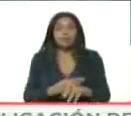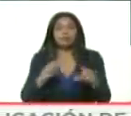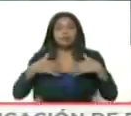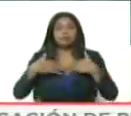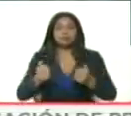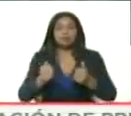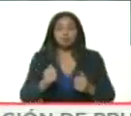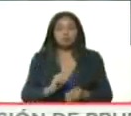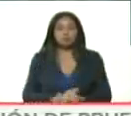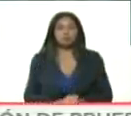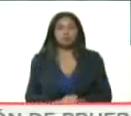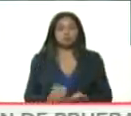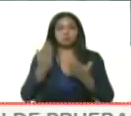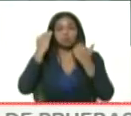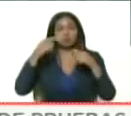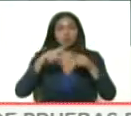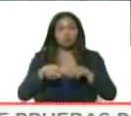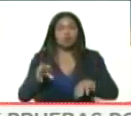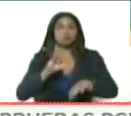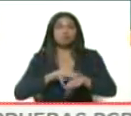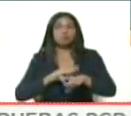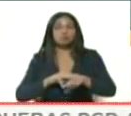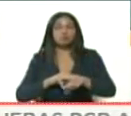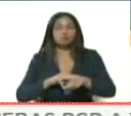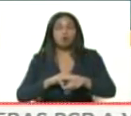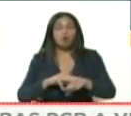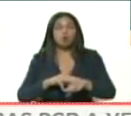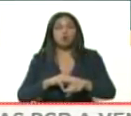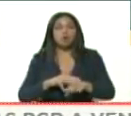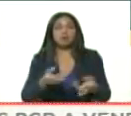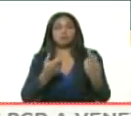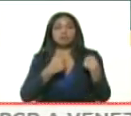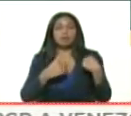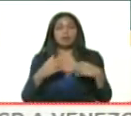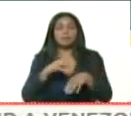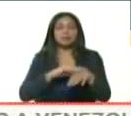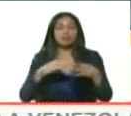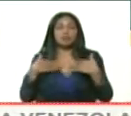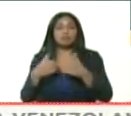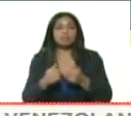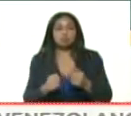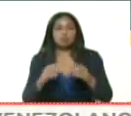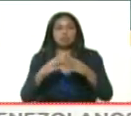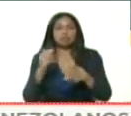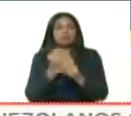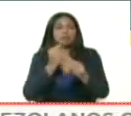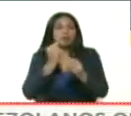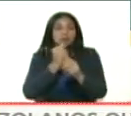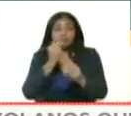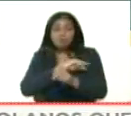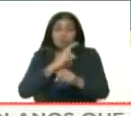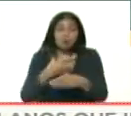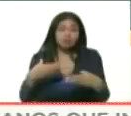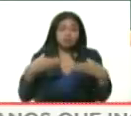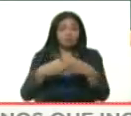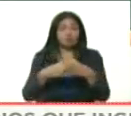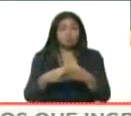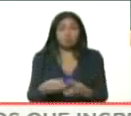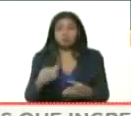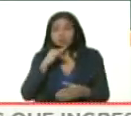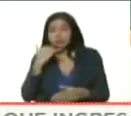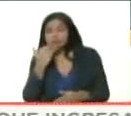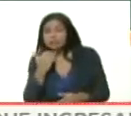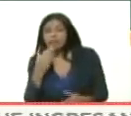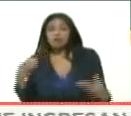Salud, un saludo al doctor Carlos Alvarado, quien ha estado trabajando muy de cerca con esta delegación. Han